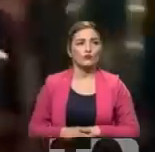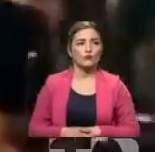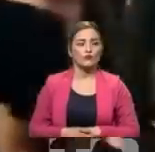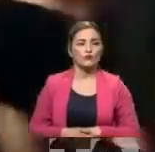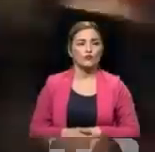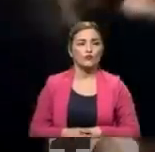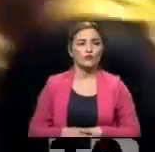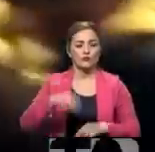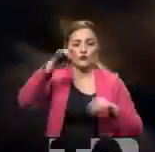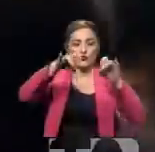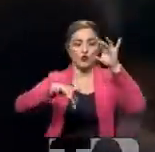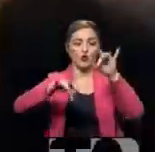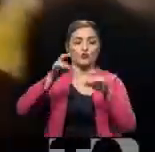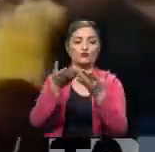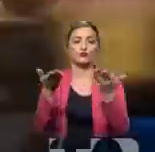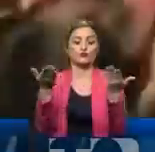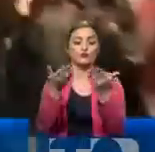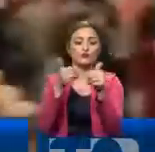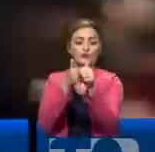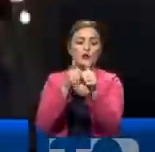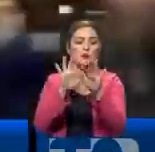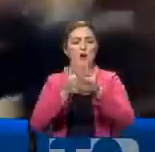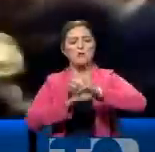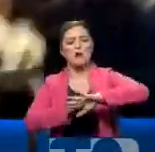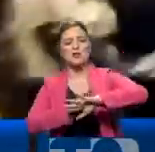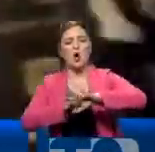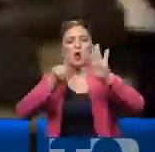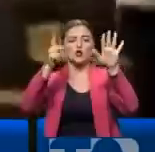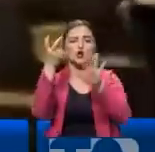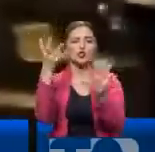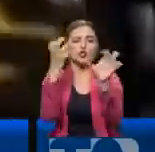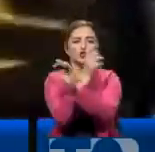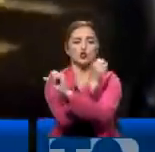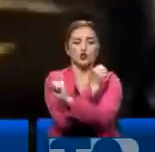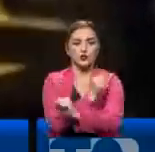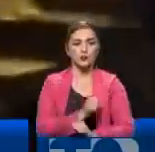Una ligera llovizna cayó hasta cerca de la medianoche.